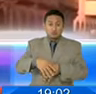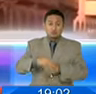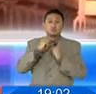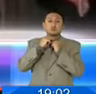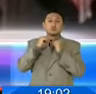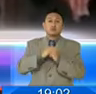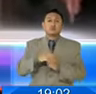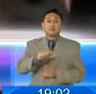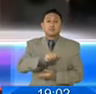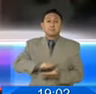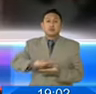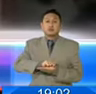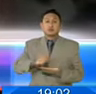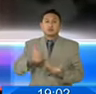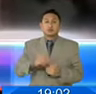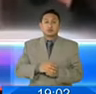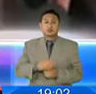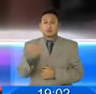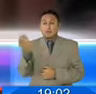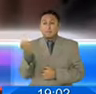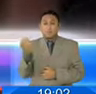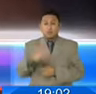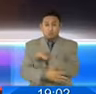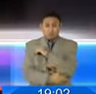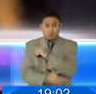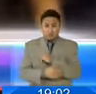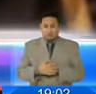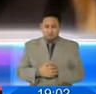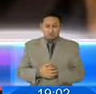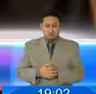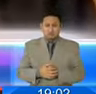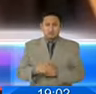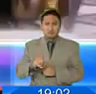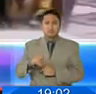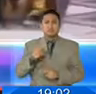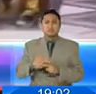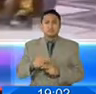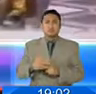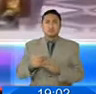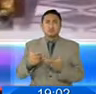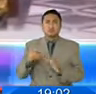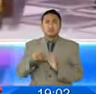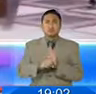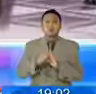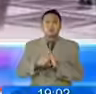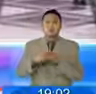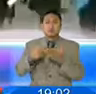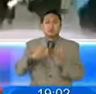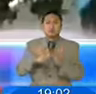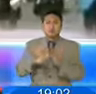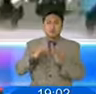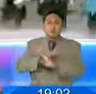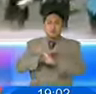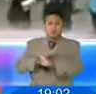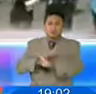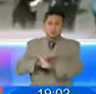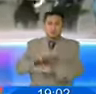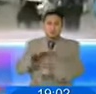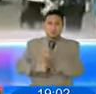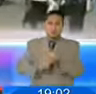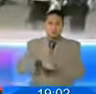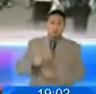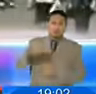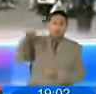azuayos en contra del llamado Bono de la pobreza pero su nombre se convirtió en símbolo de la resistencia cuando a finales del siglo